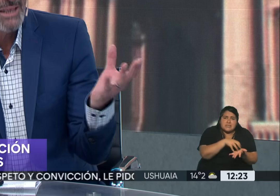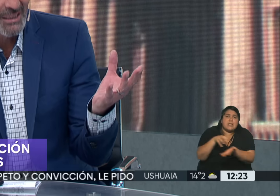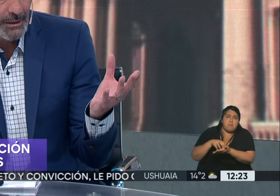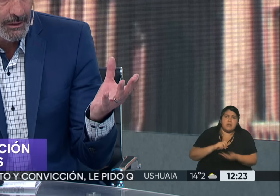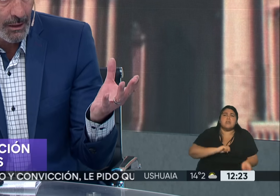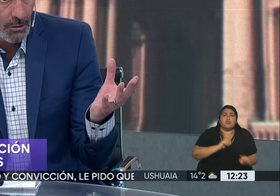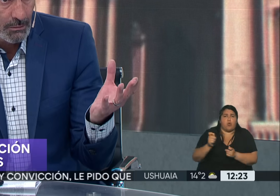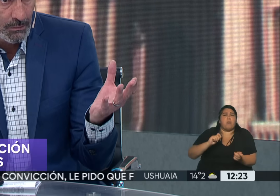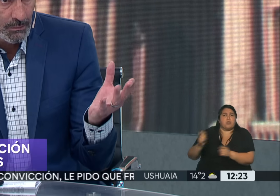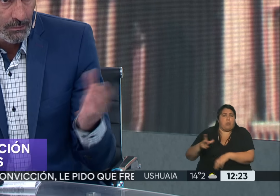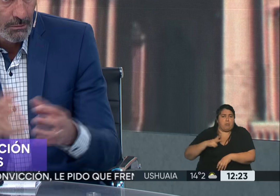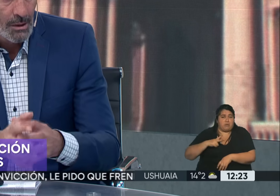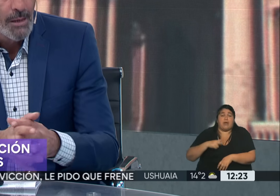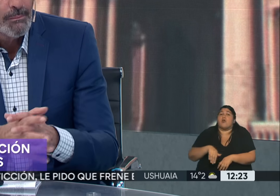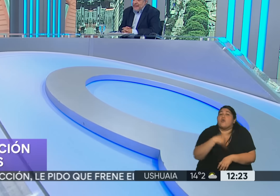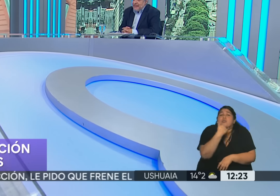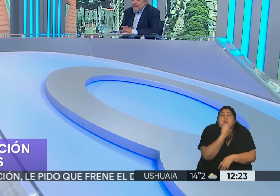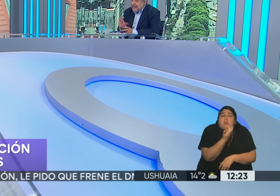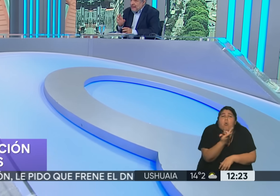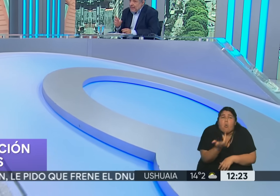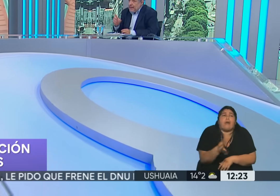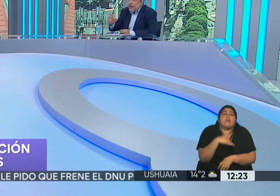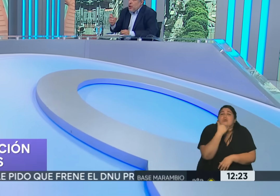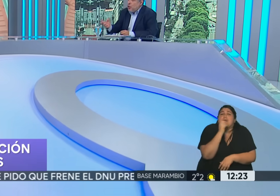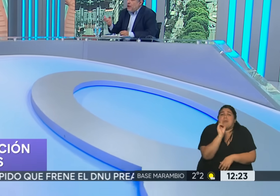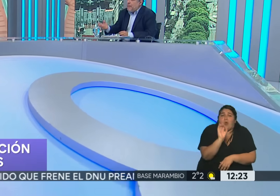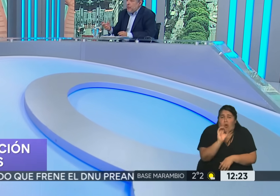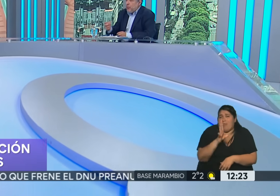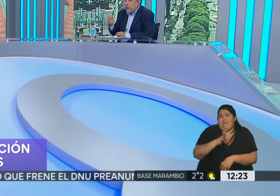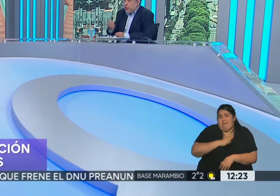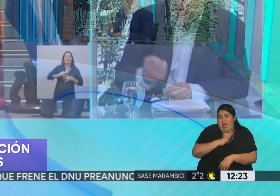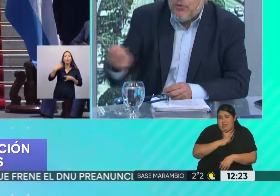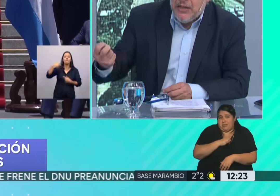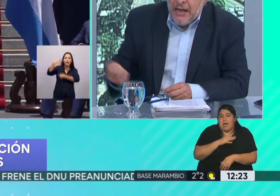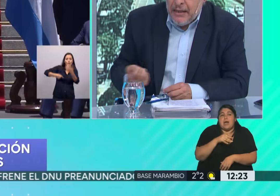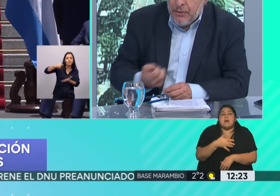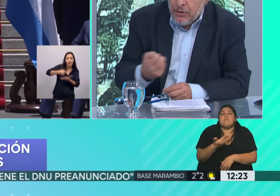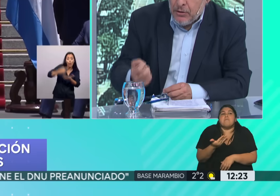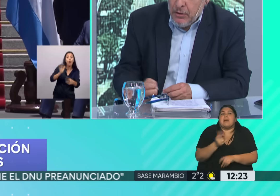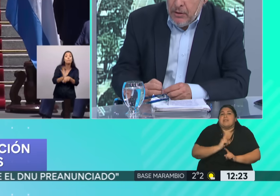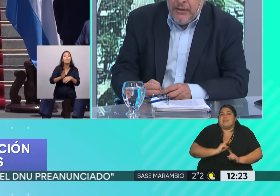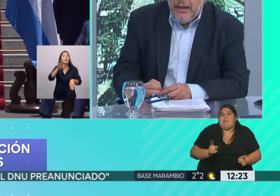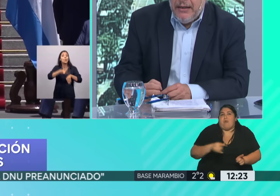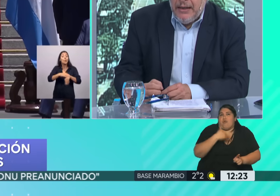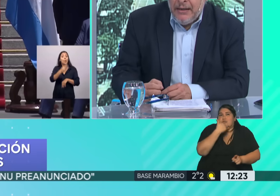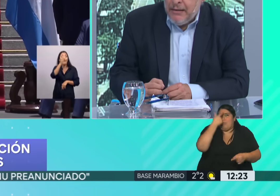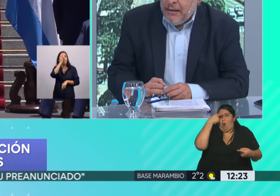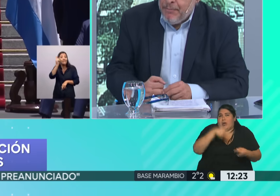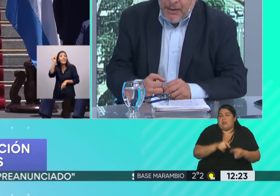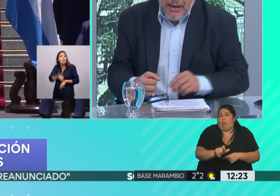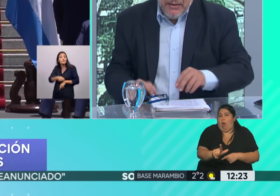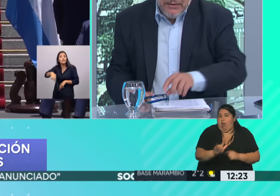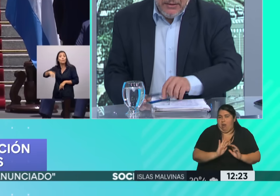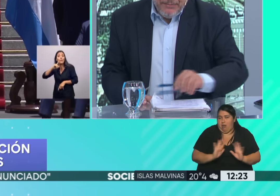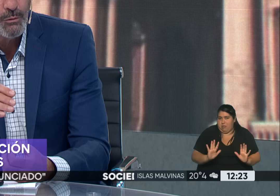sabe qué empresas del Estado no no Claro no se sabe y exactamente Con qué propósito Cómo sería la intervención del